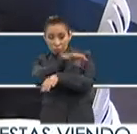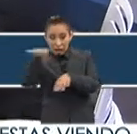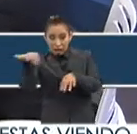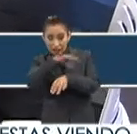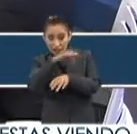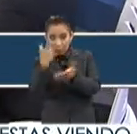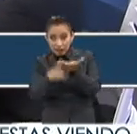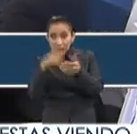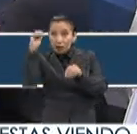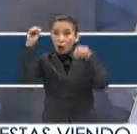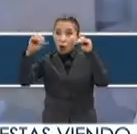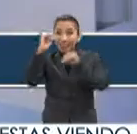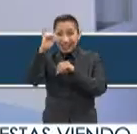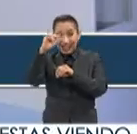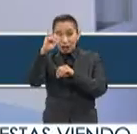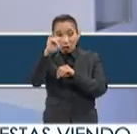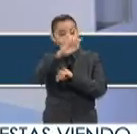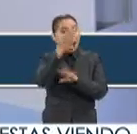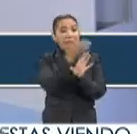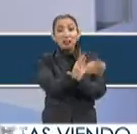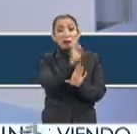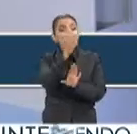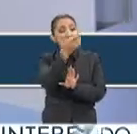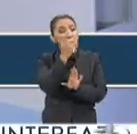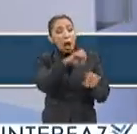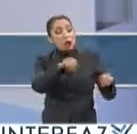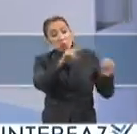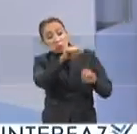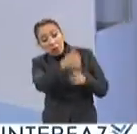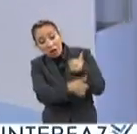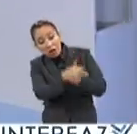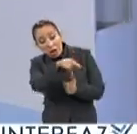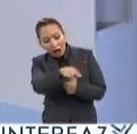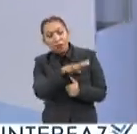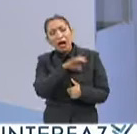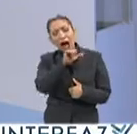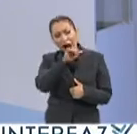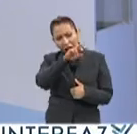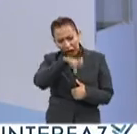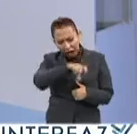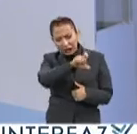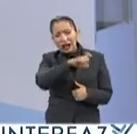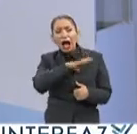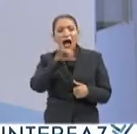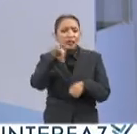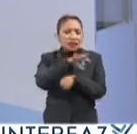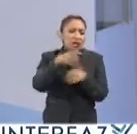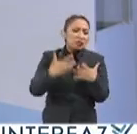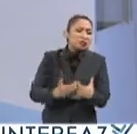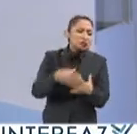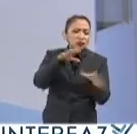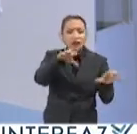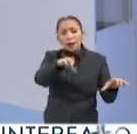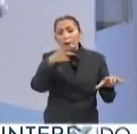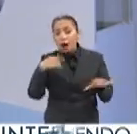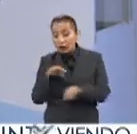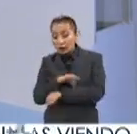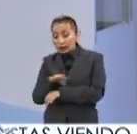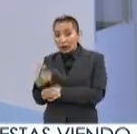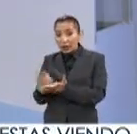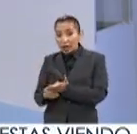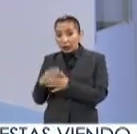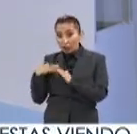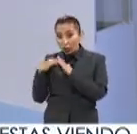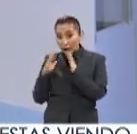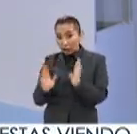Muchas universidades no lo ofrecían. Tenían la parte de arquitectura, tenían la parte de diseño industrial, pero la parte de diseño interiores